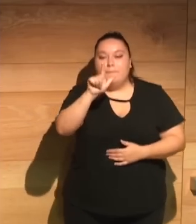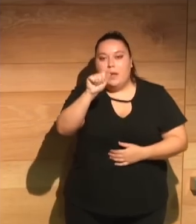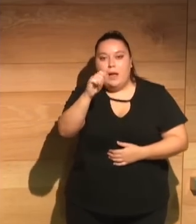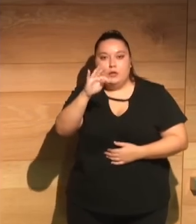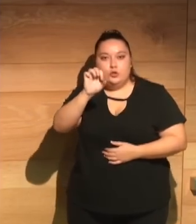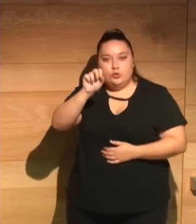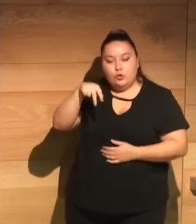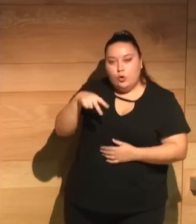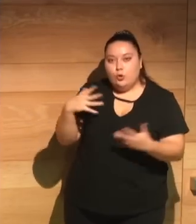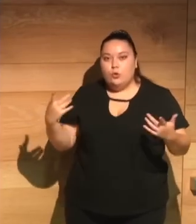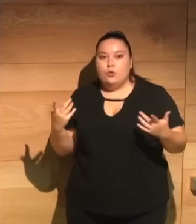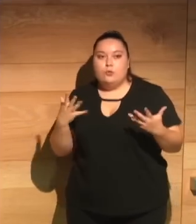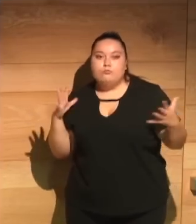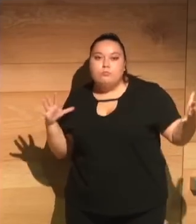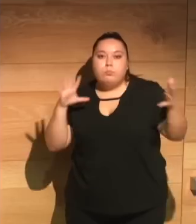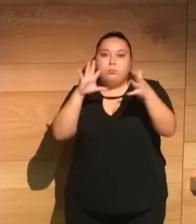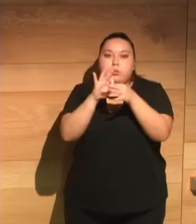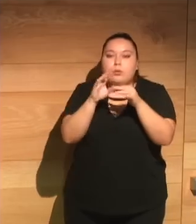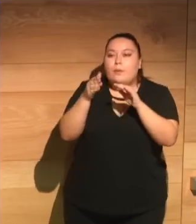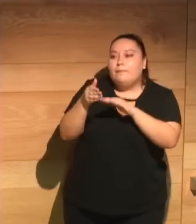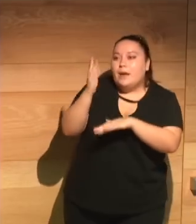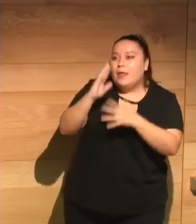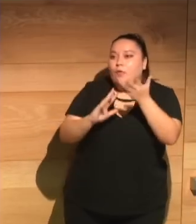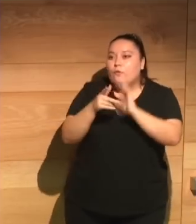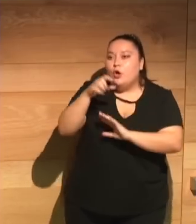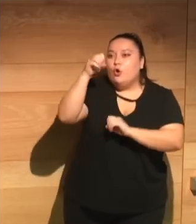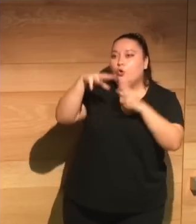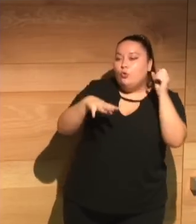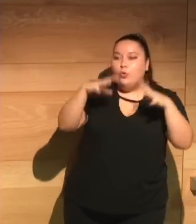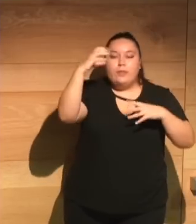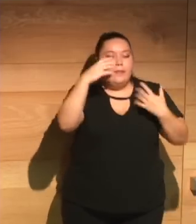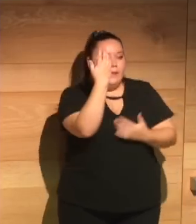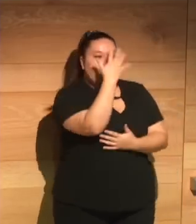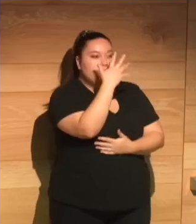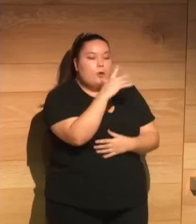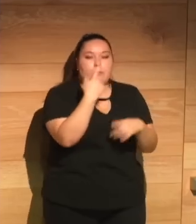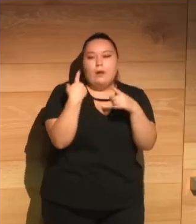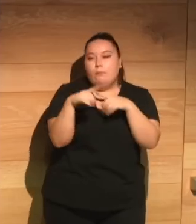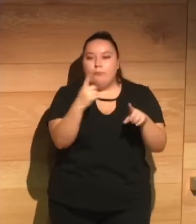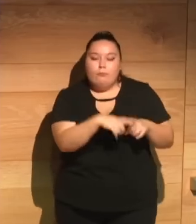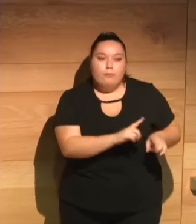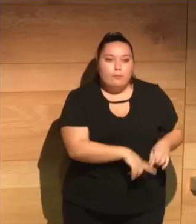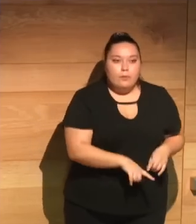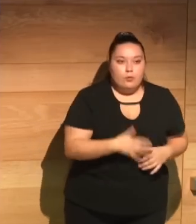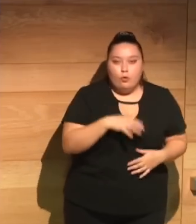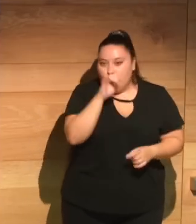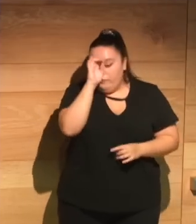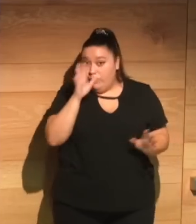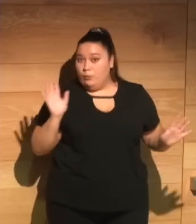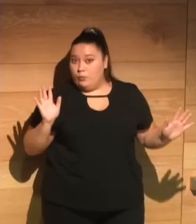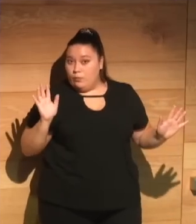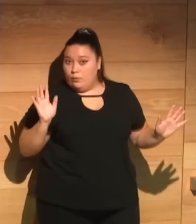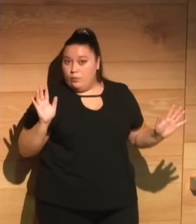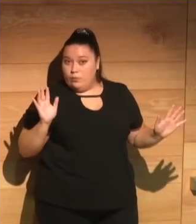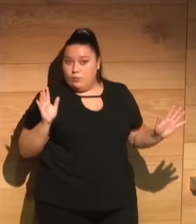ver con eso, con las proyecciones sobre una pared, de unas luces, que unas sombras, todo eso. ¿O no? Ya me he flipado. Sí,